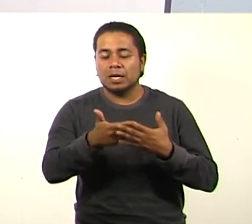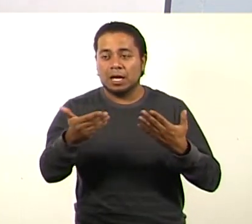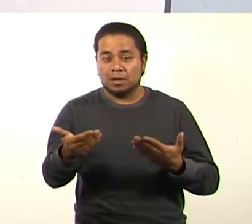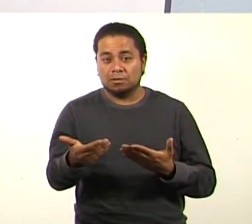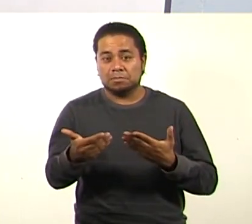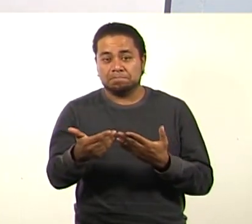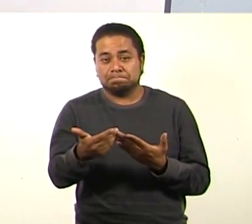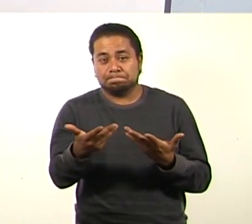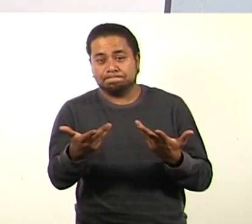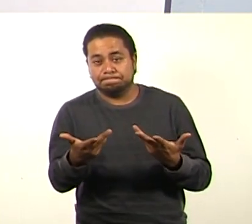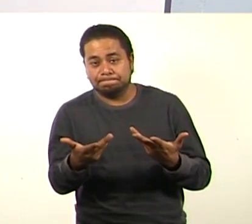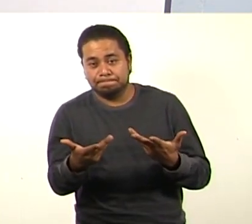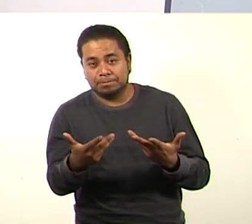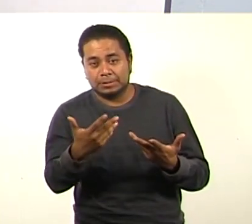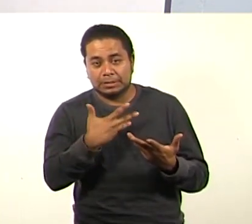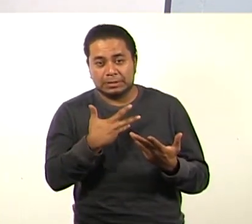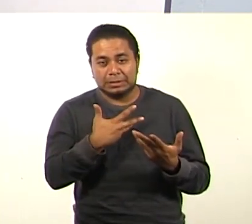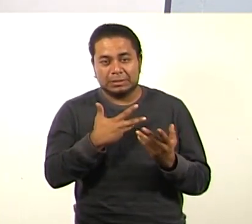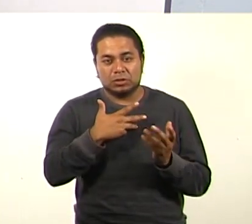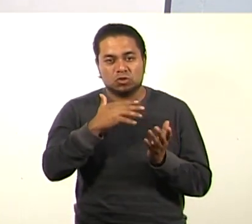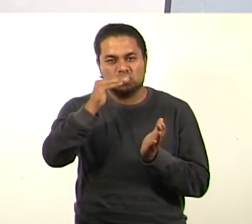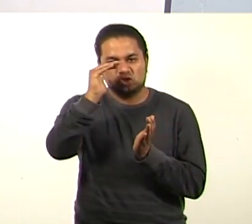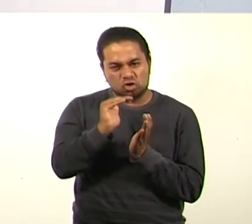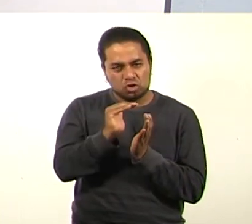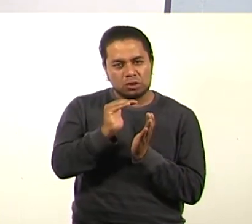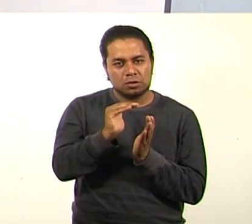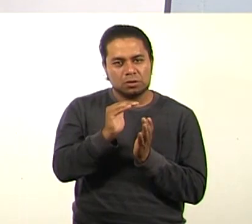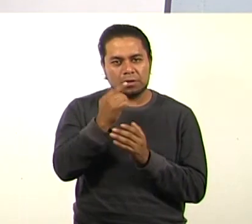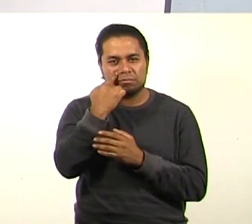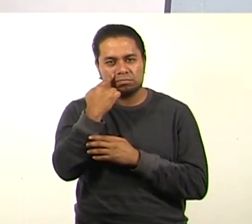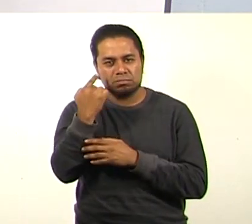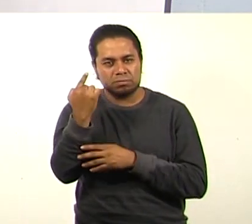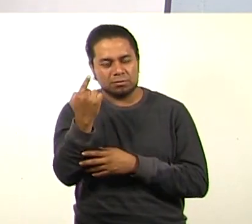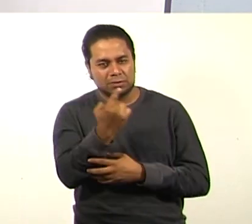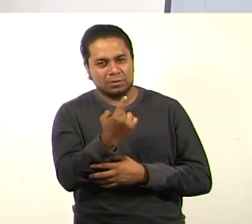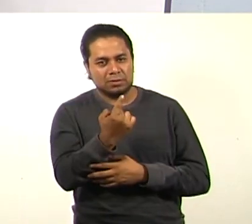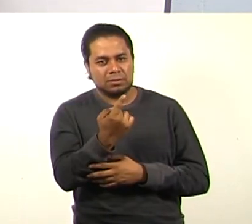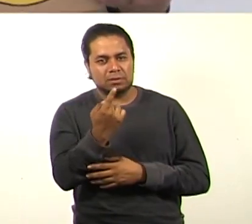cosa más pequeña. Esto,